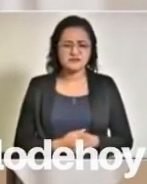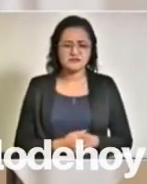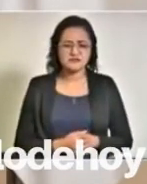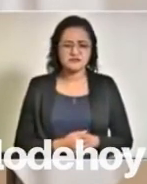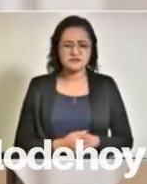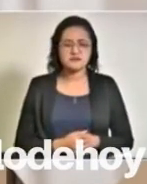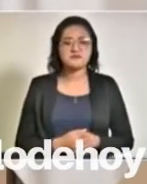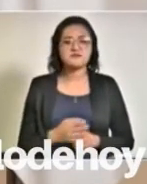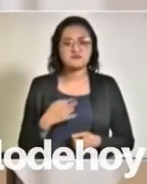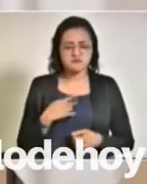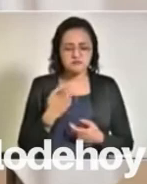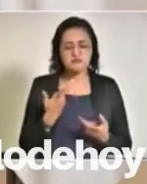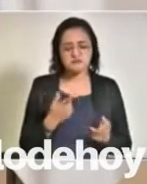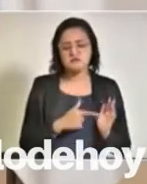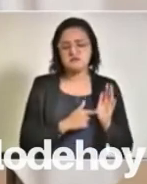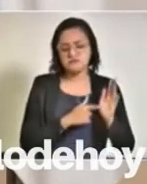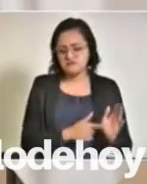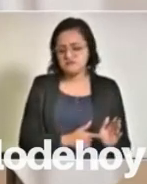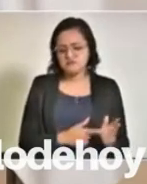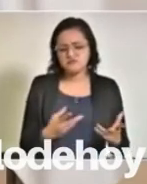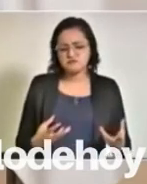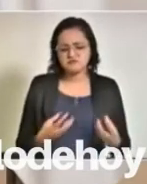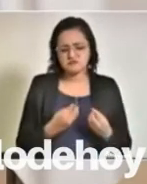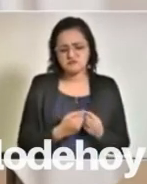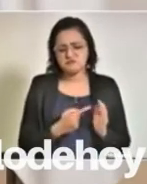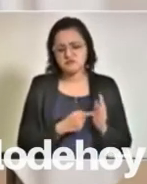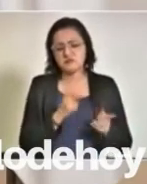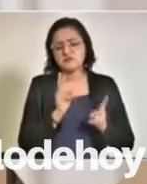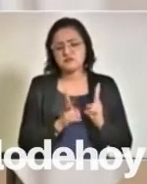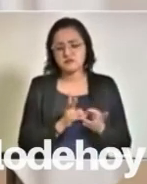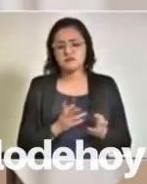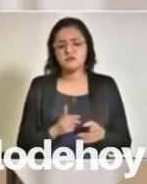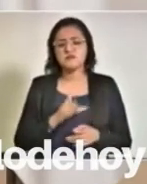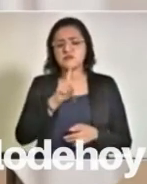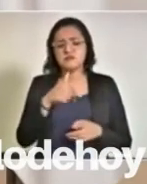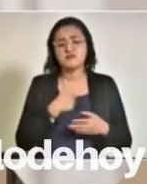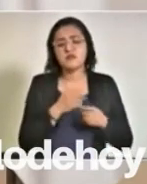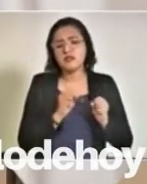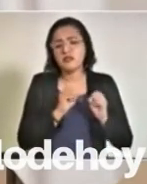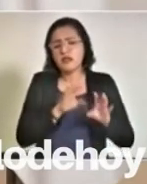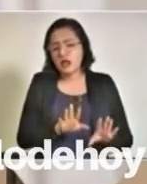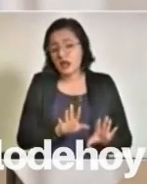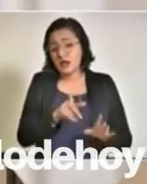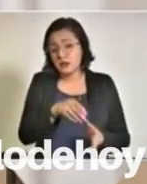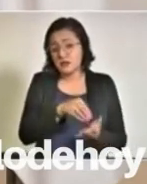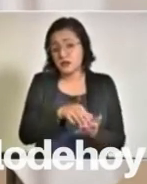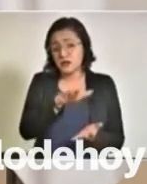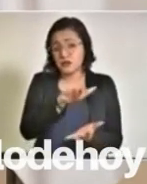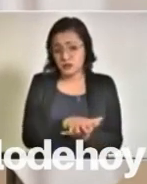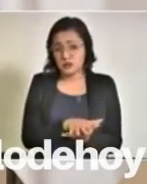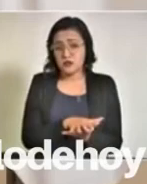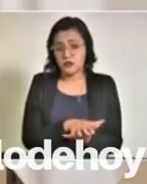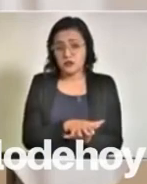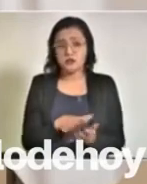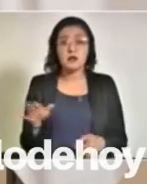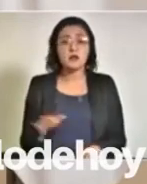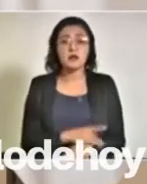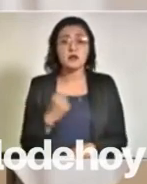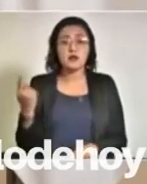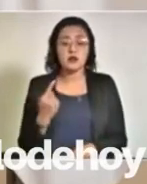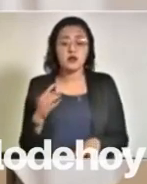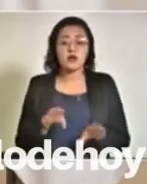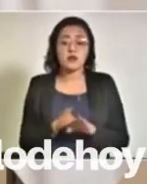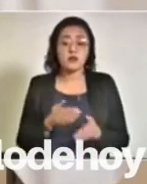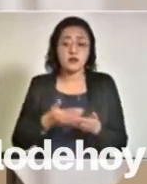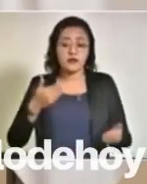voy a acompañar esa tostadas entonces lo dejo dejó establecido porque como lo